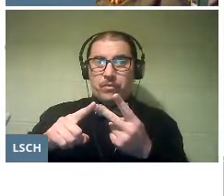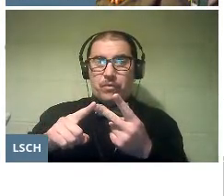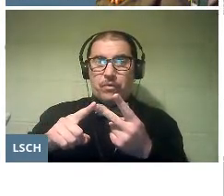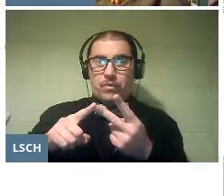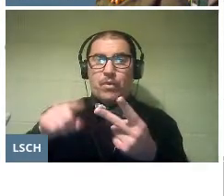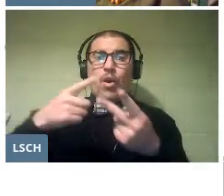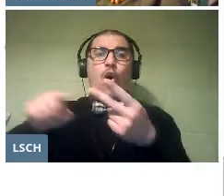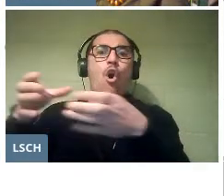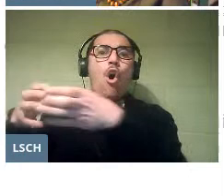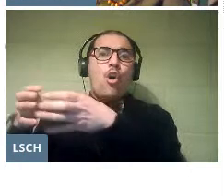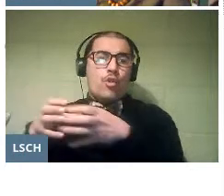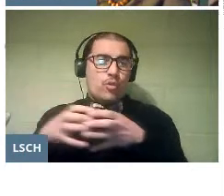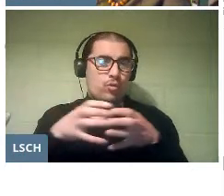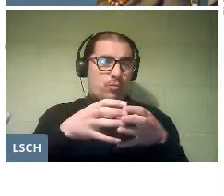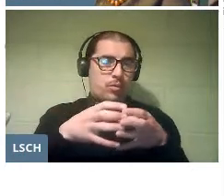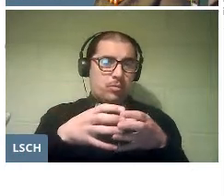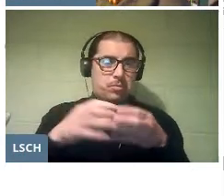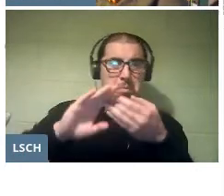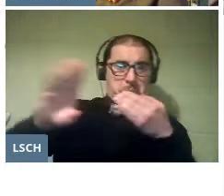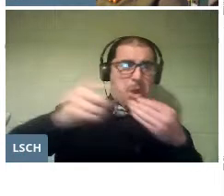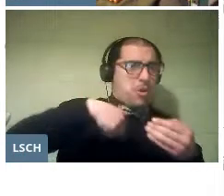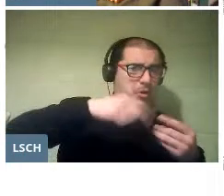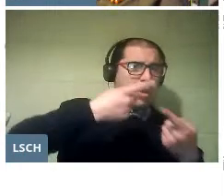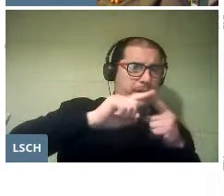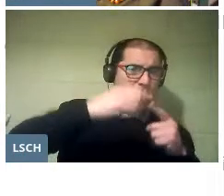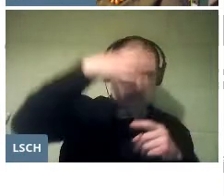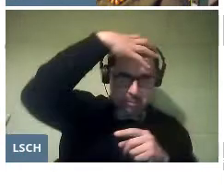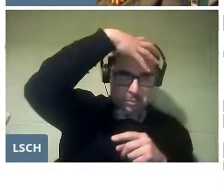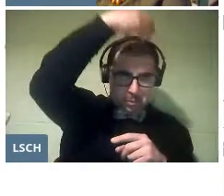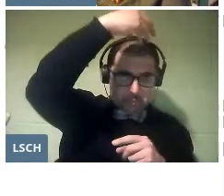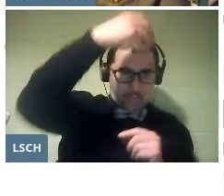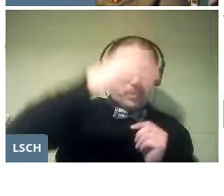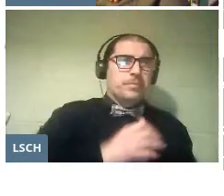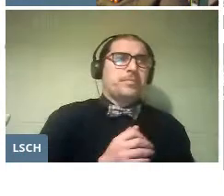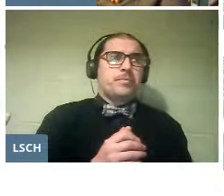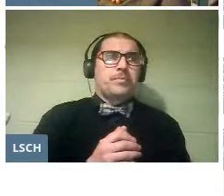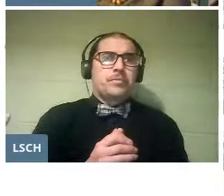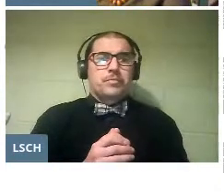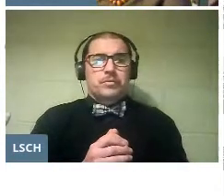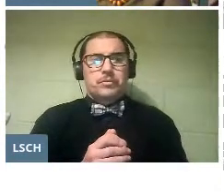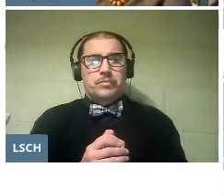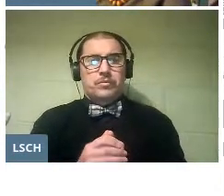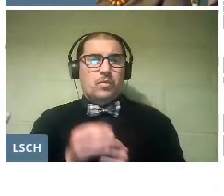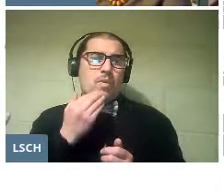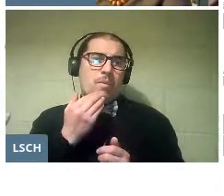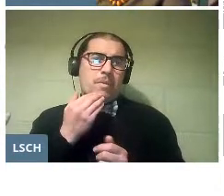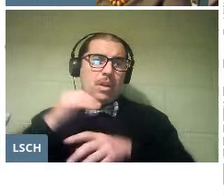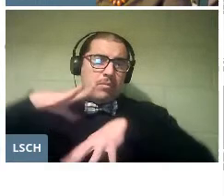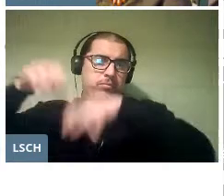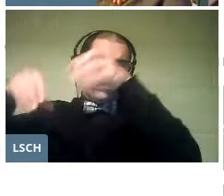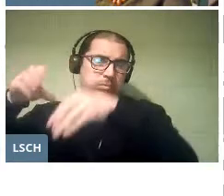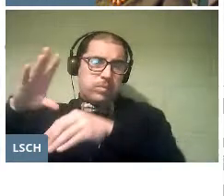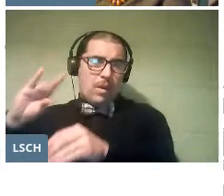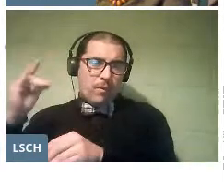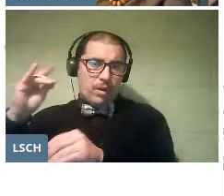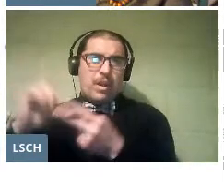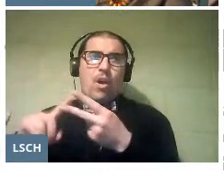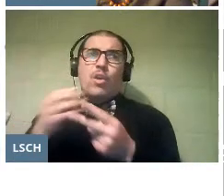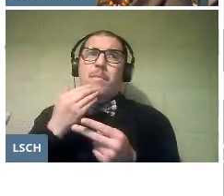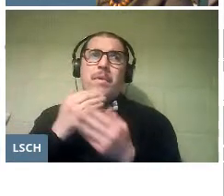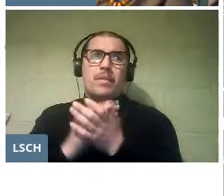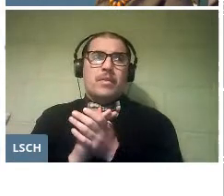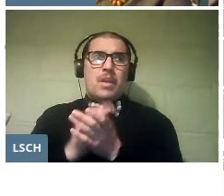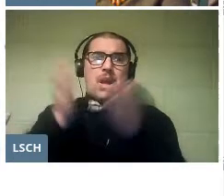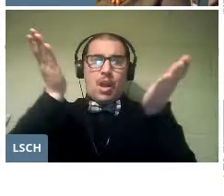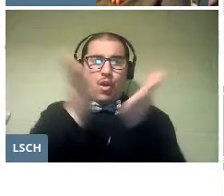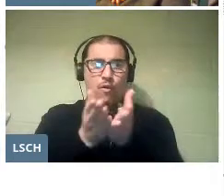de otros grupos étnicos vecinos o los ubicados en el altiplano boliviano o en los valles